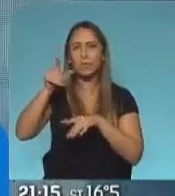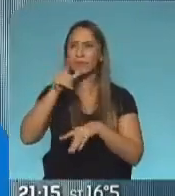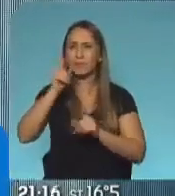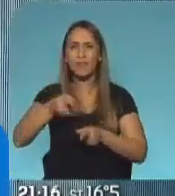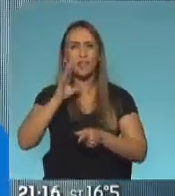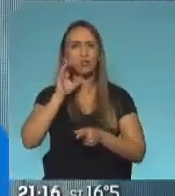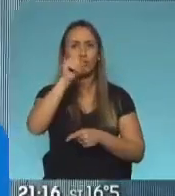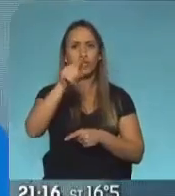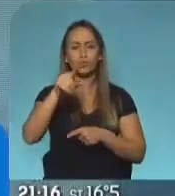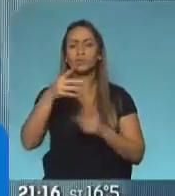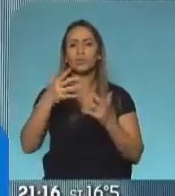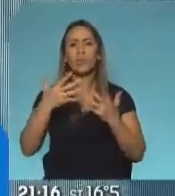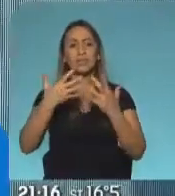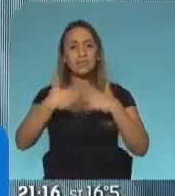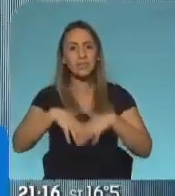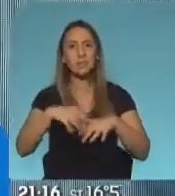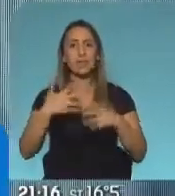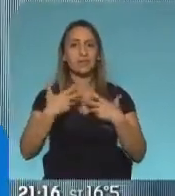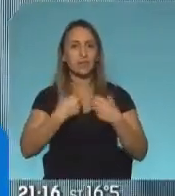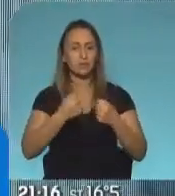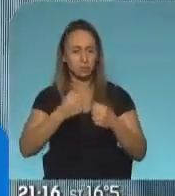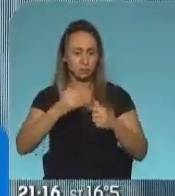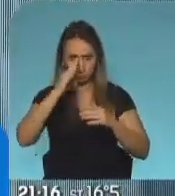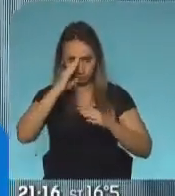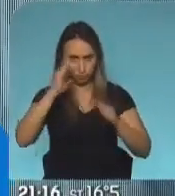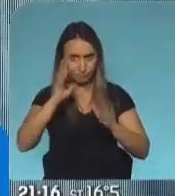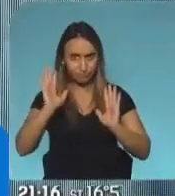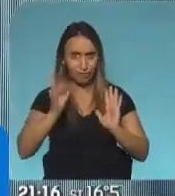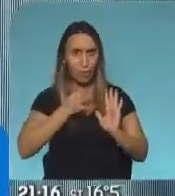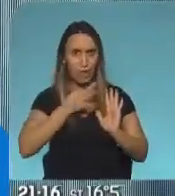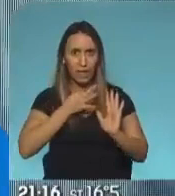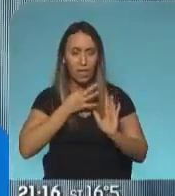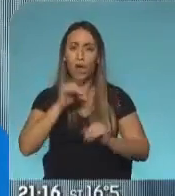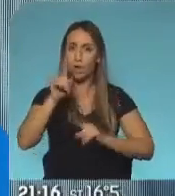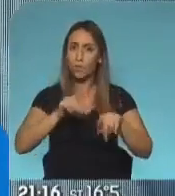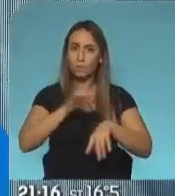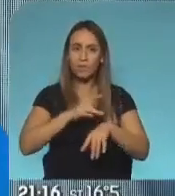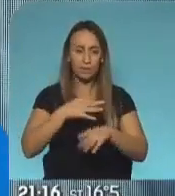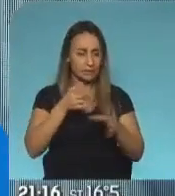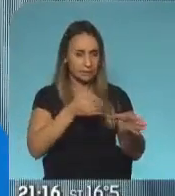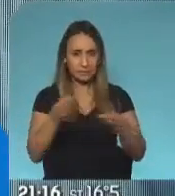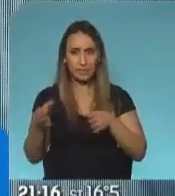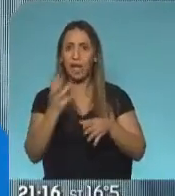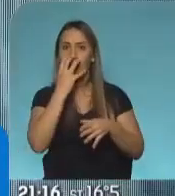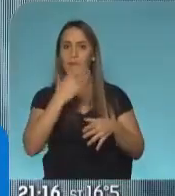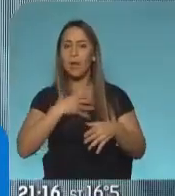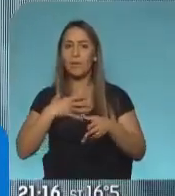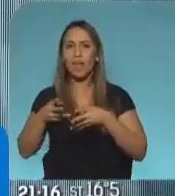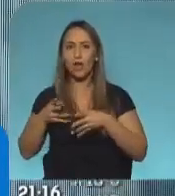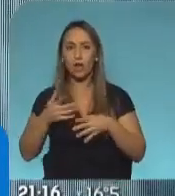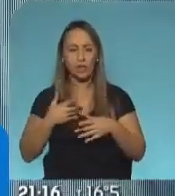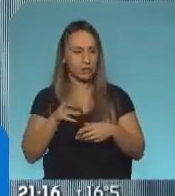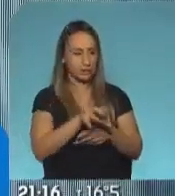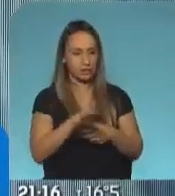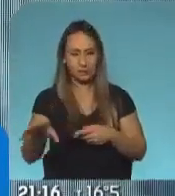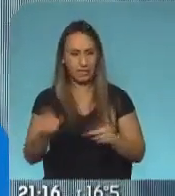con el sistema sanitario colapsado algunos médicos debían elegir a quien darle el respirador se lo dio y ya me está cerrando